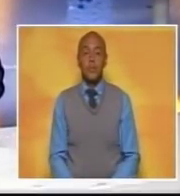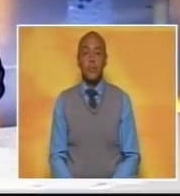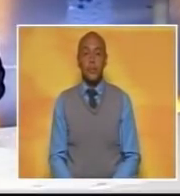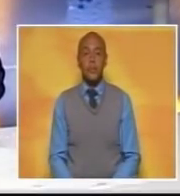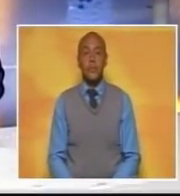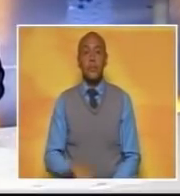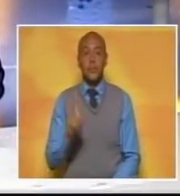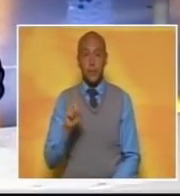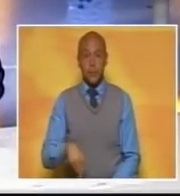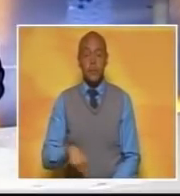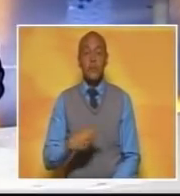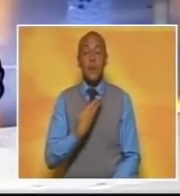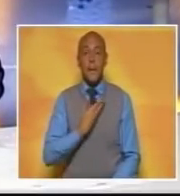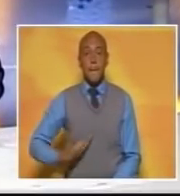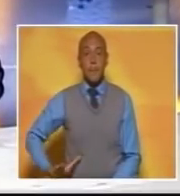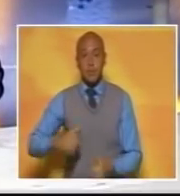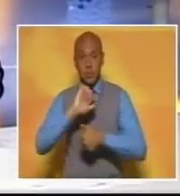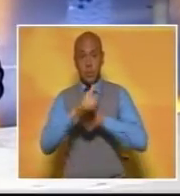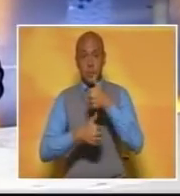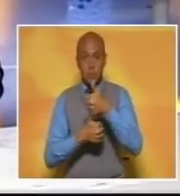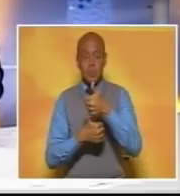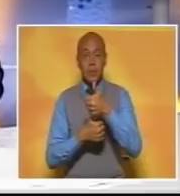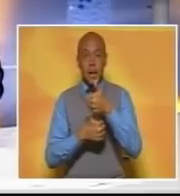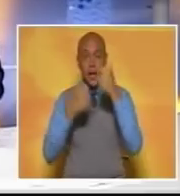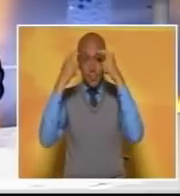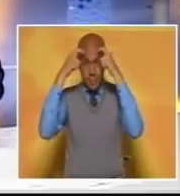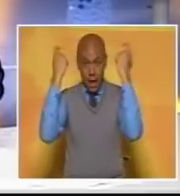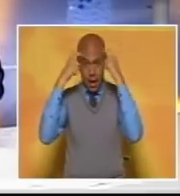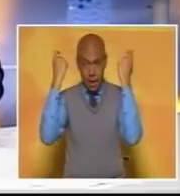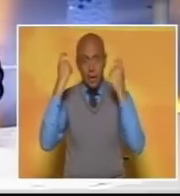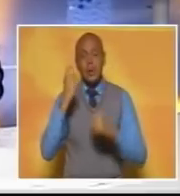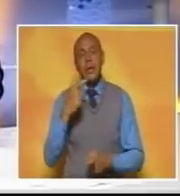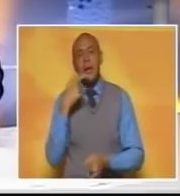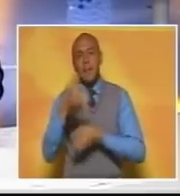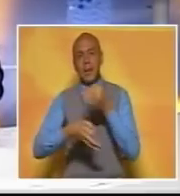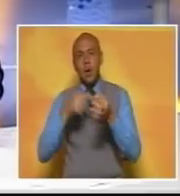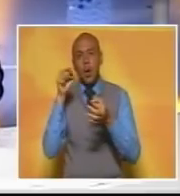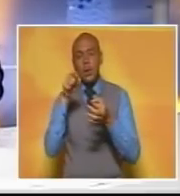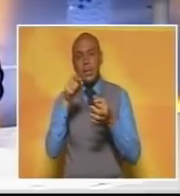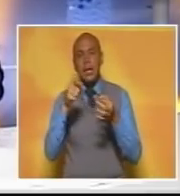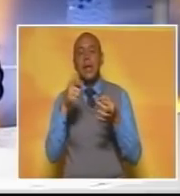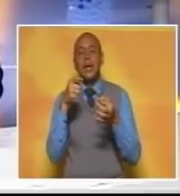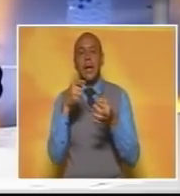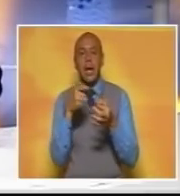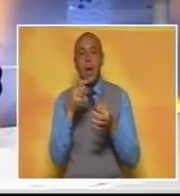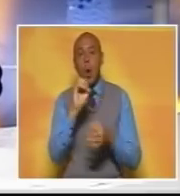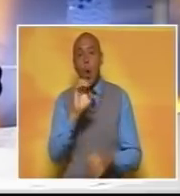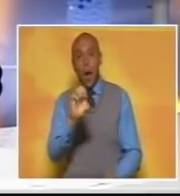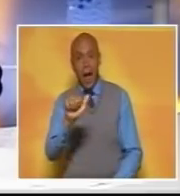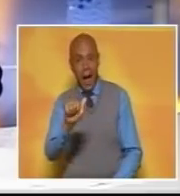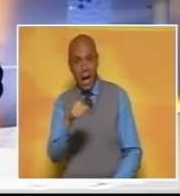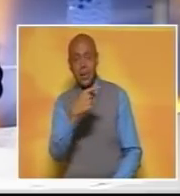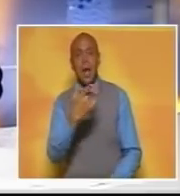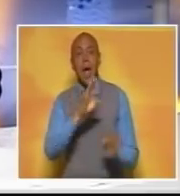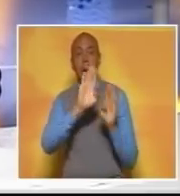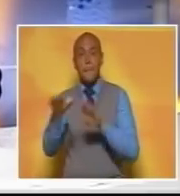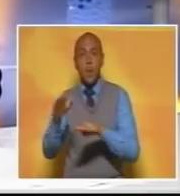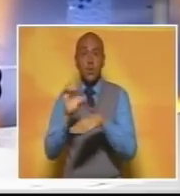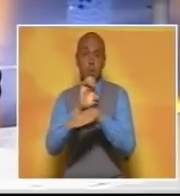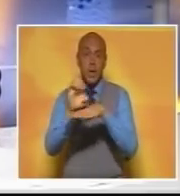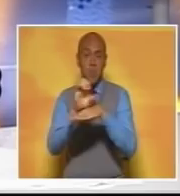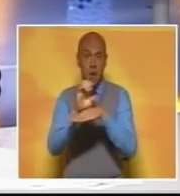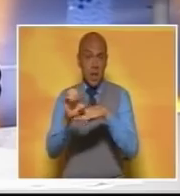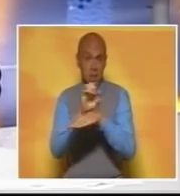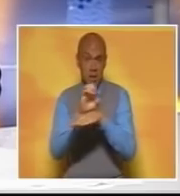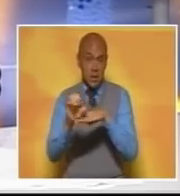El vicepresidente sectorial de Economía, Tarek El Aizami, calificó de contradictorio que la Organización de Estados Americanos defienda al gobierno de Ecuador en comparación